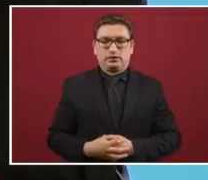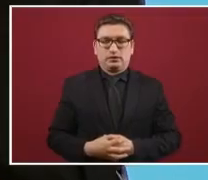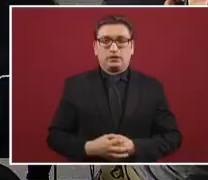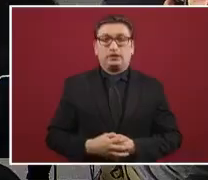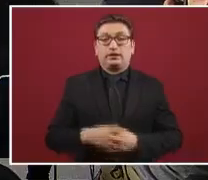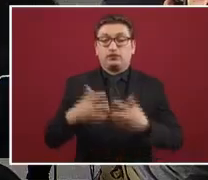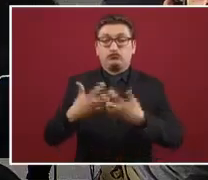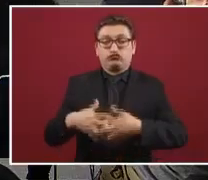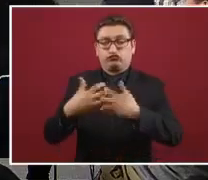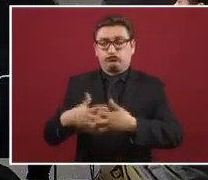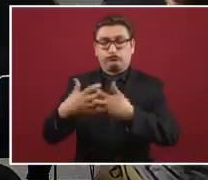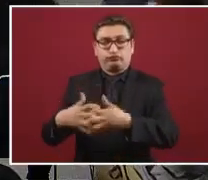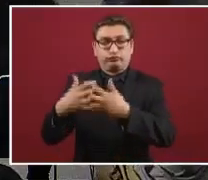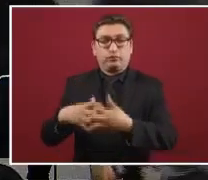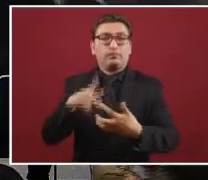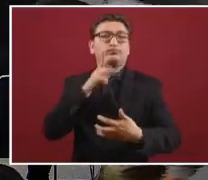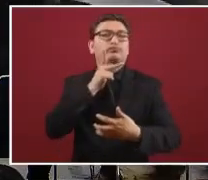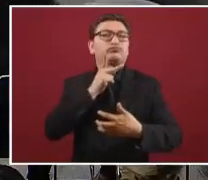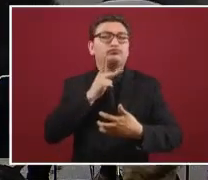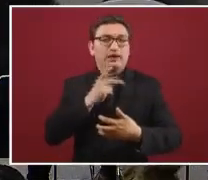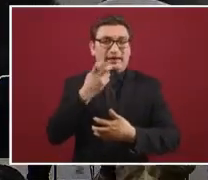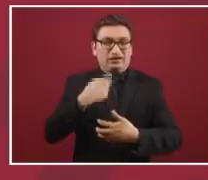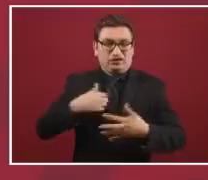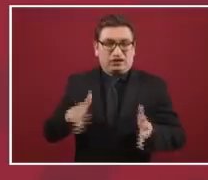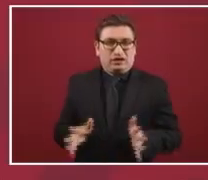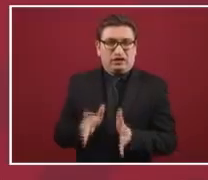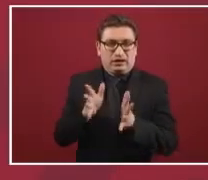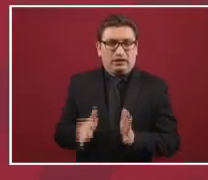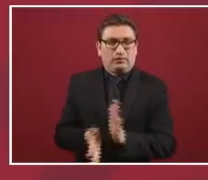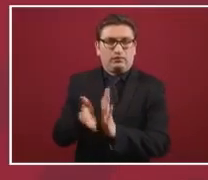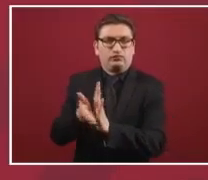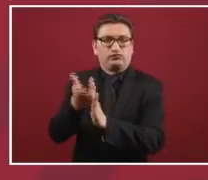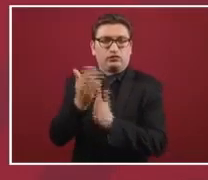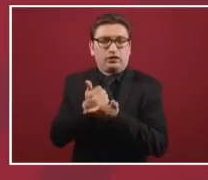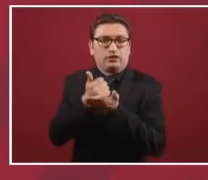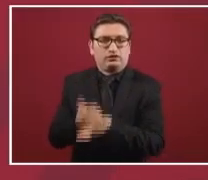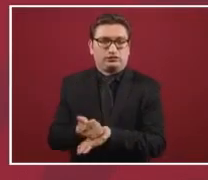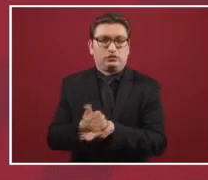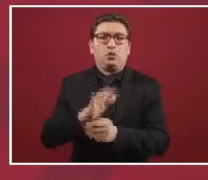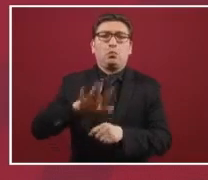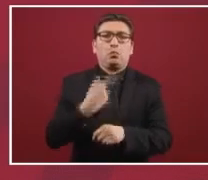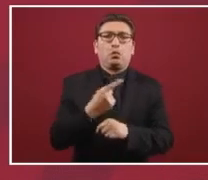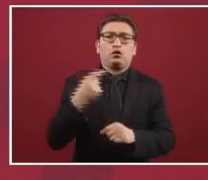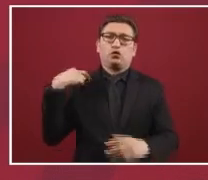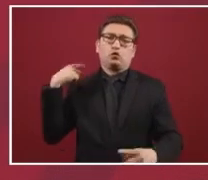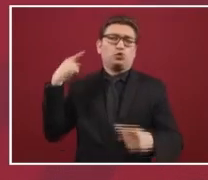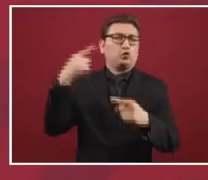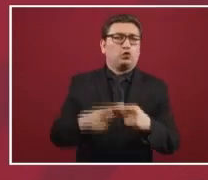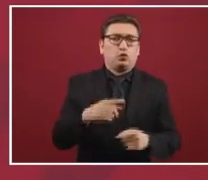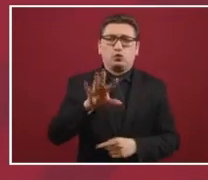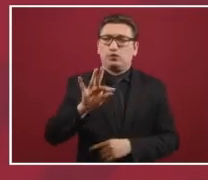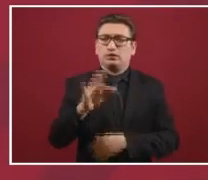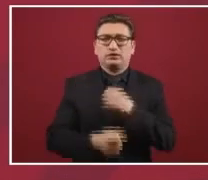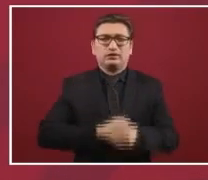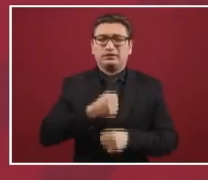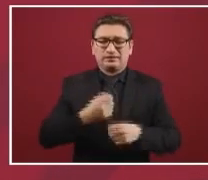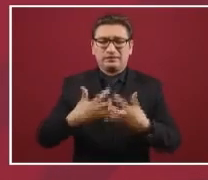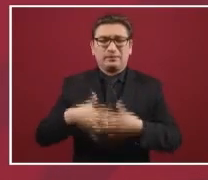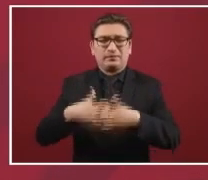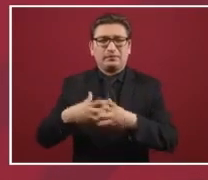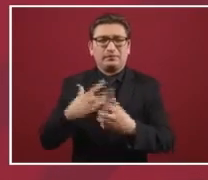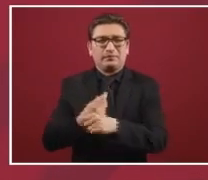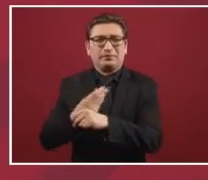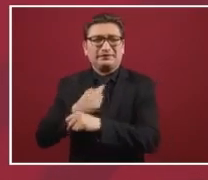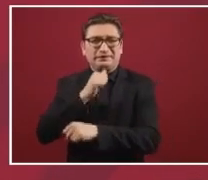impulsar la construcción de refinerías, porque llevaba 40 años que no se hacía una nueva refinería. ¿Dónde